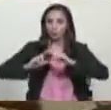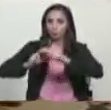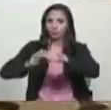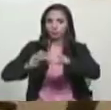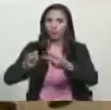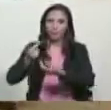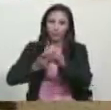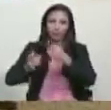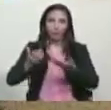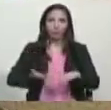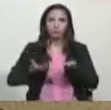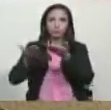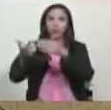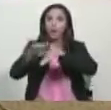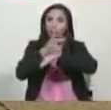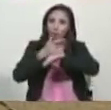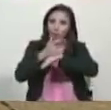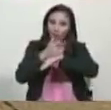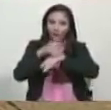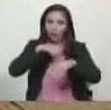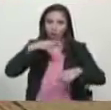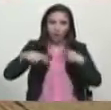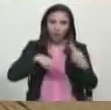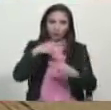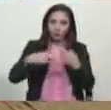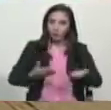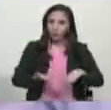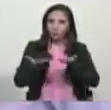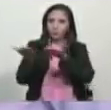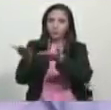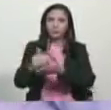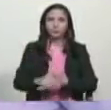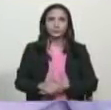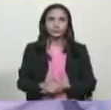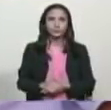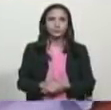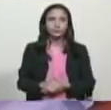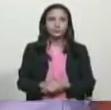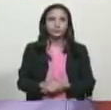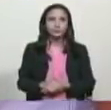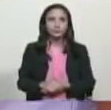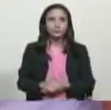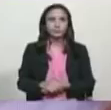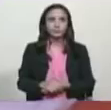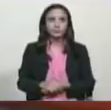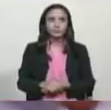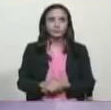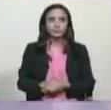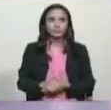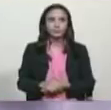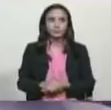nombre del gobierno revolucionario, en su nombre, por supuesto.